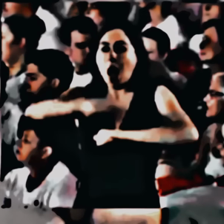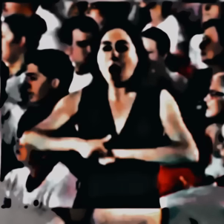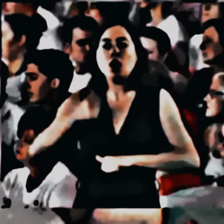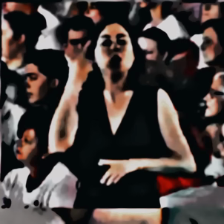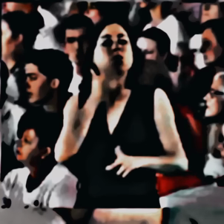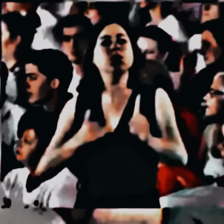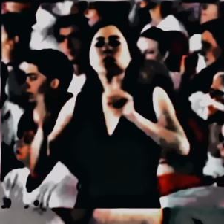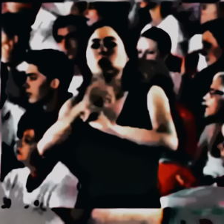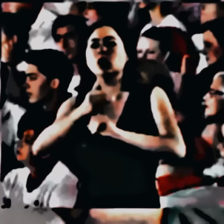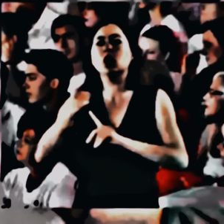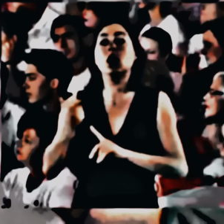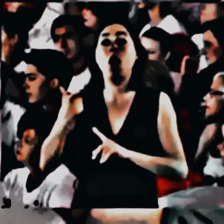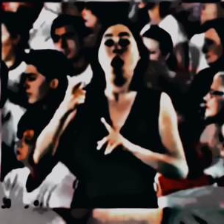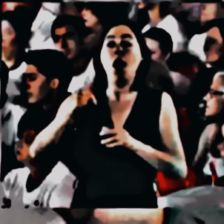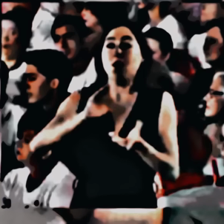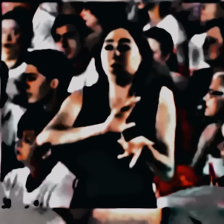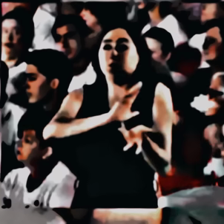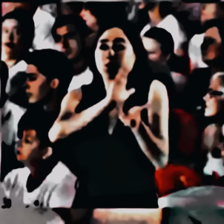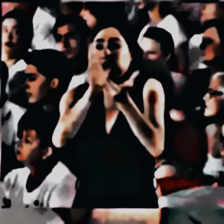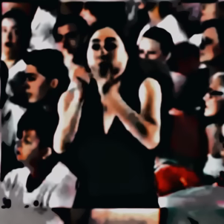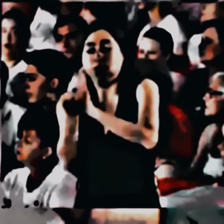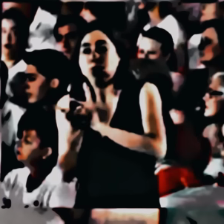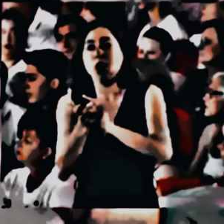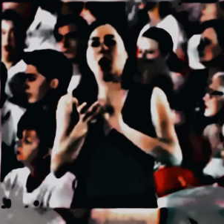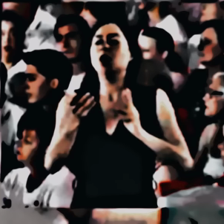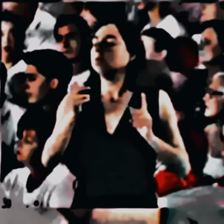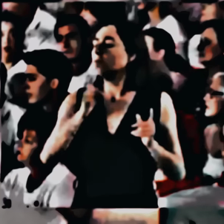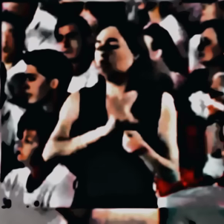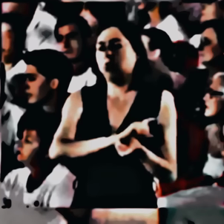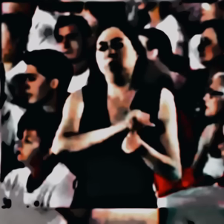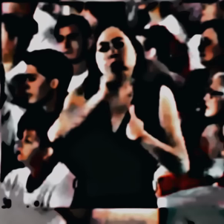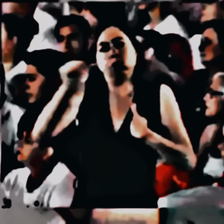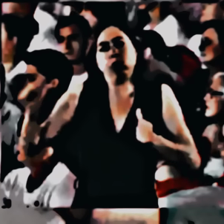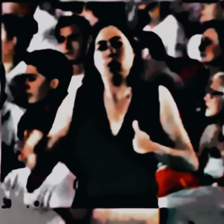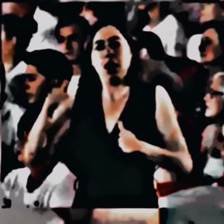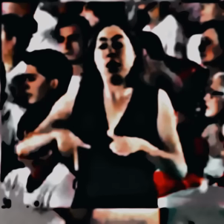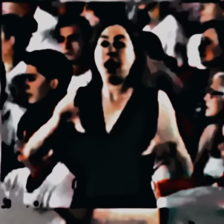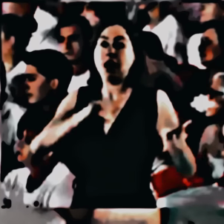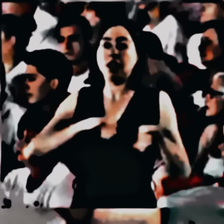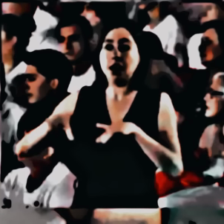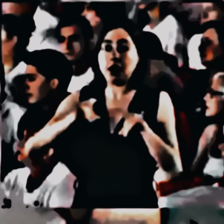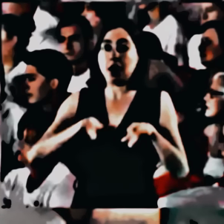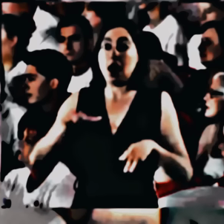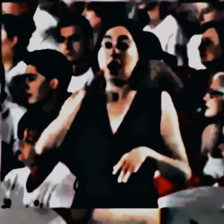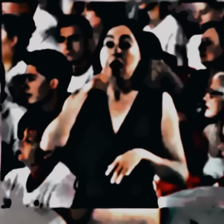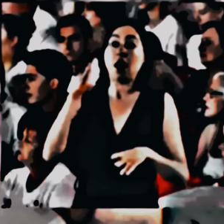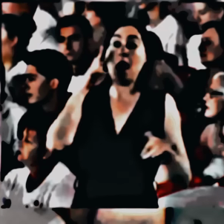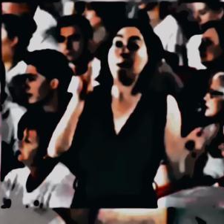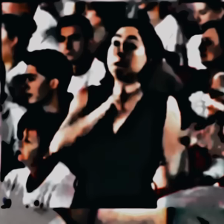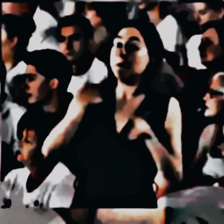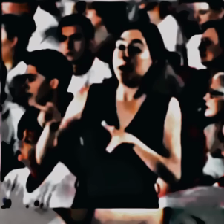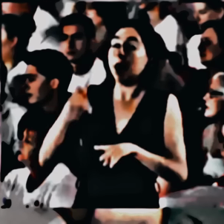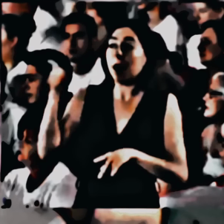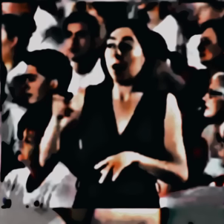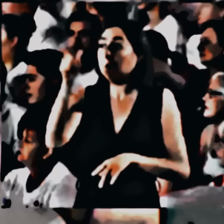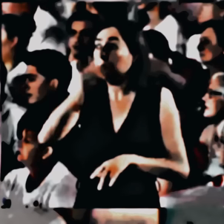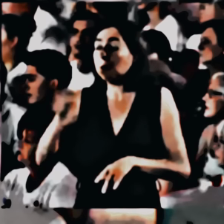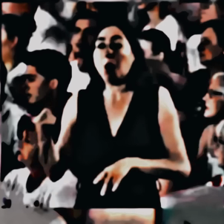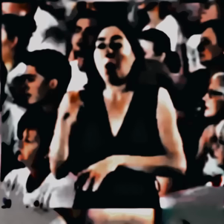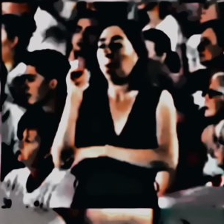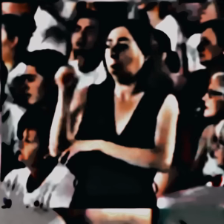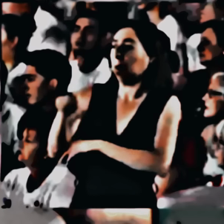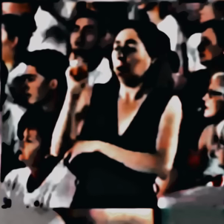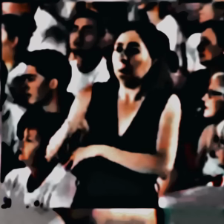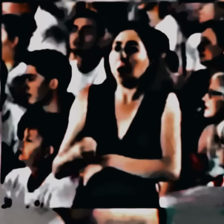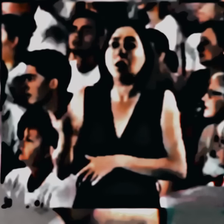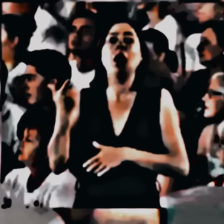en la caseta municipal del recinto ferial de Dos Hermanas, donde el PSOE espera congregar a un aforo de más de 3.000 personas.